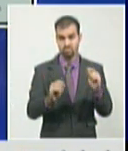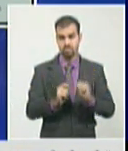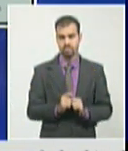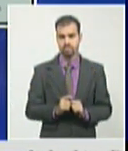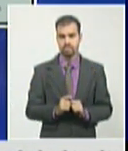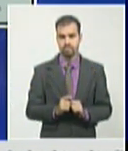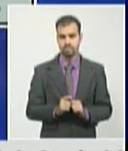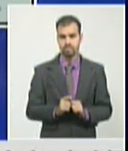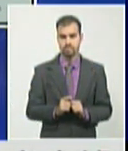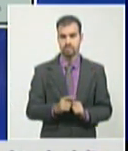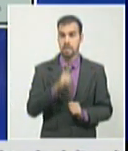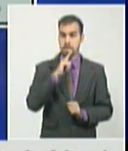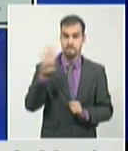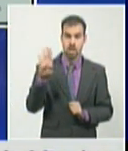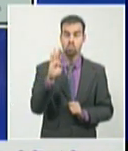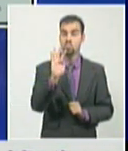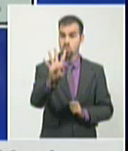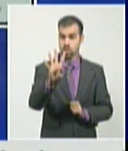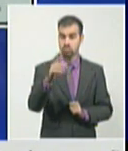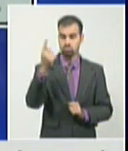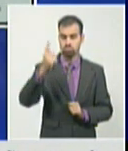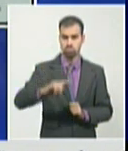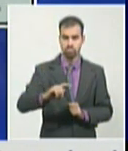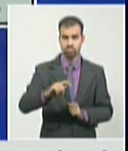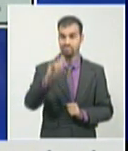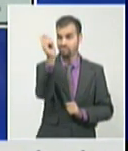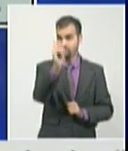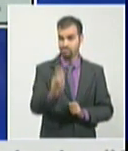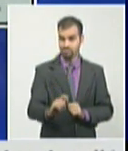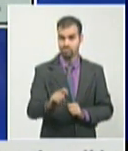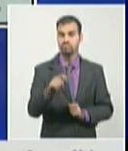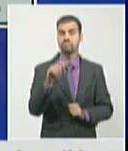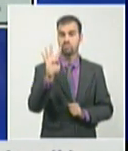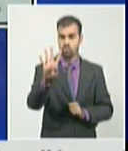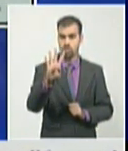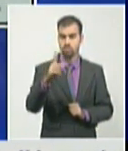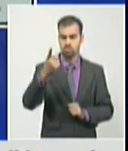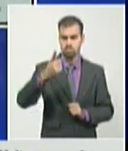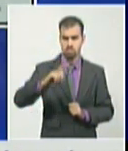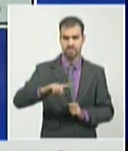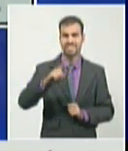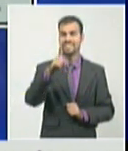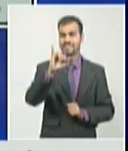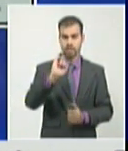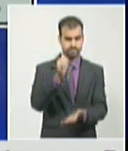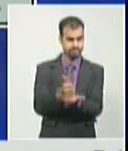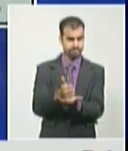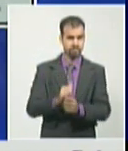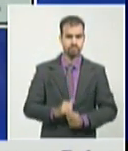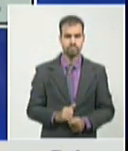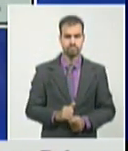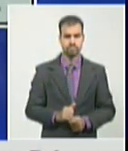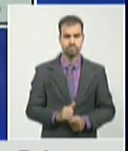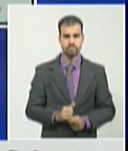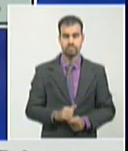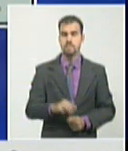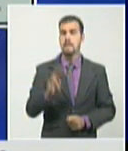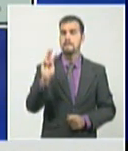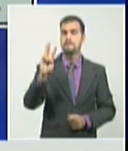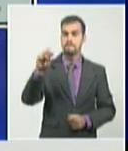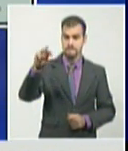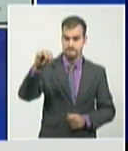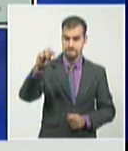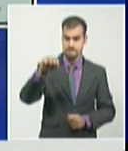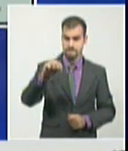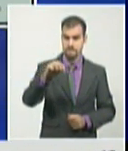danés 4 de calixto garcía 16 10 y 4 de mayarí 5 de